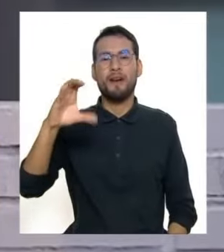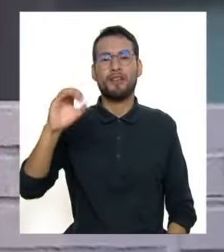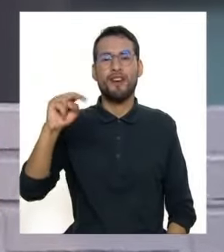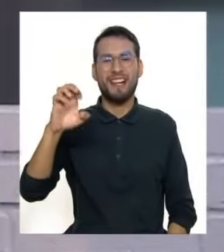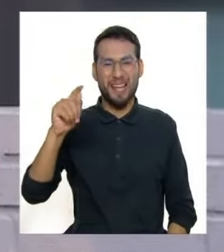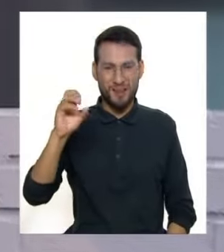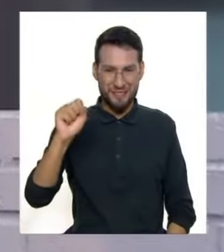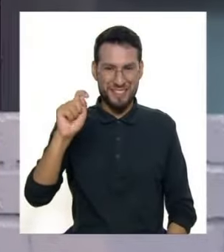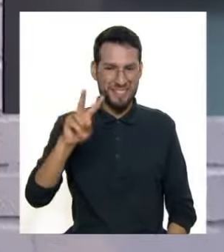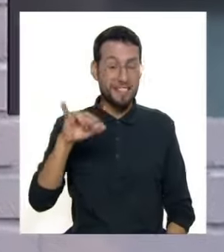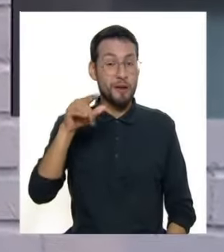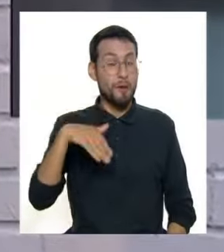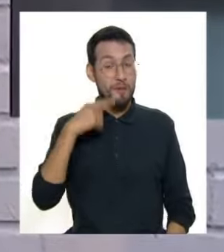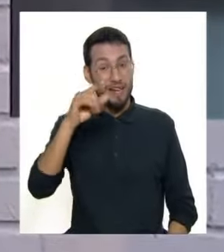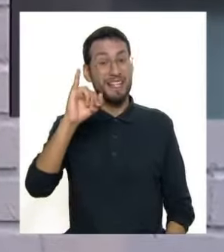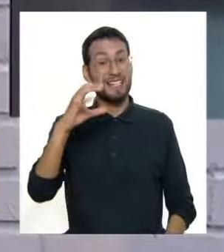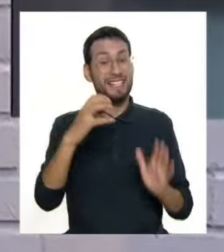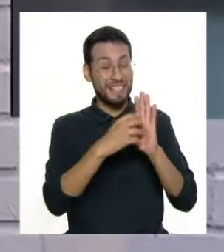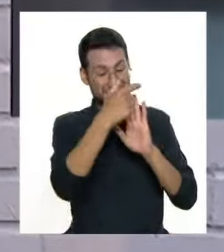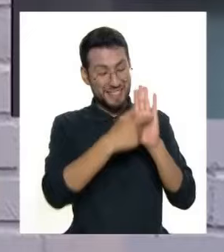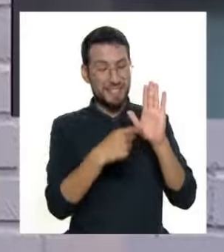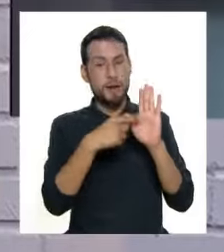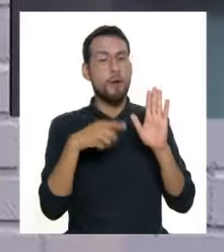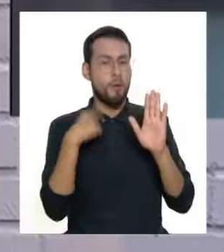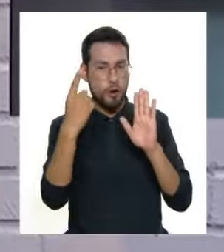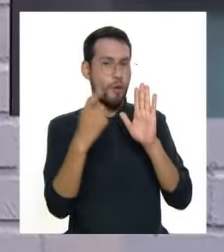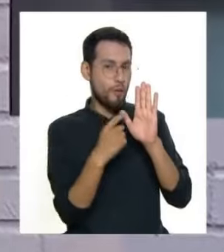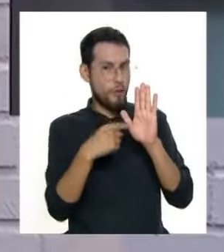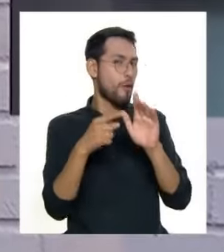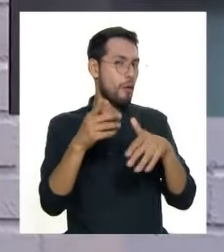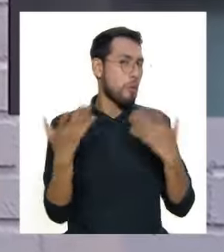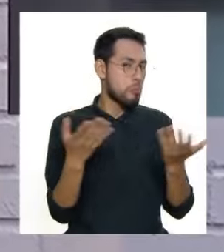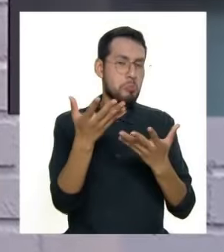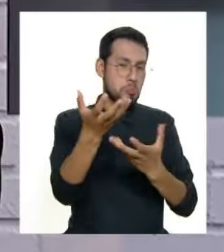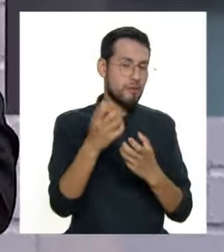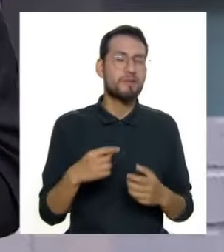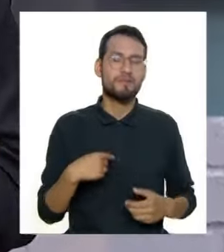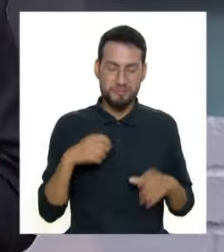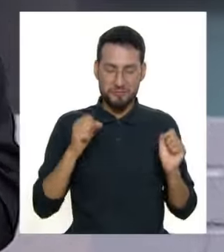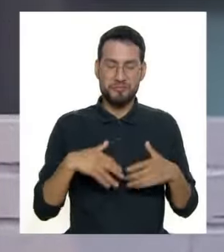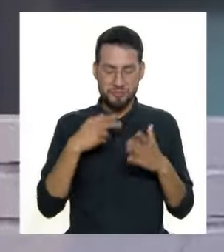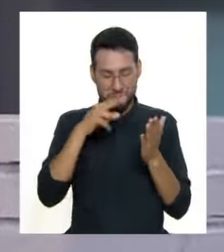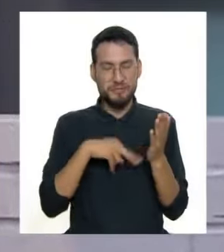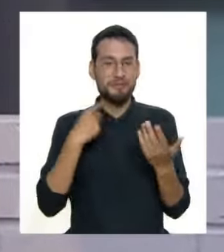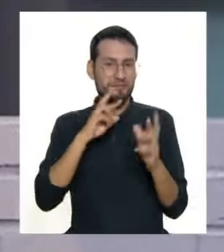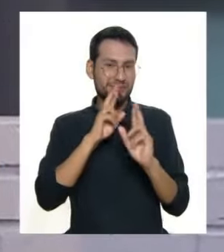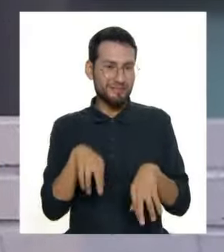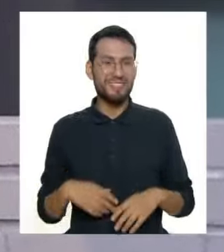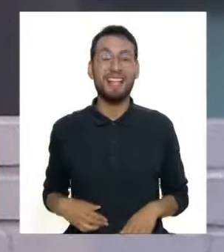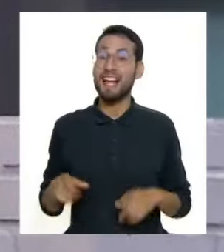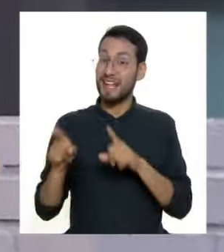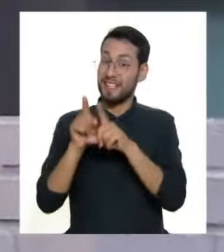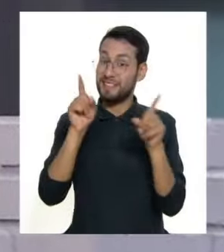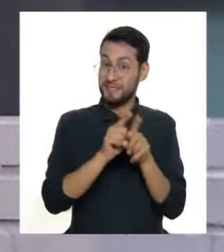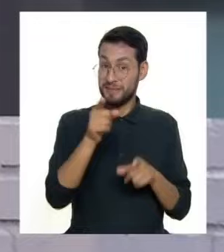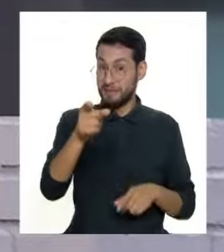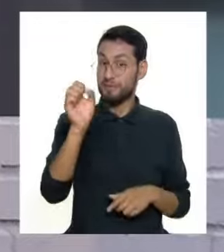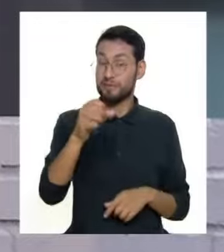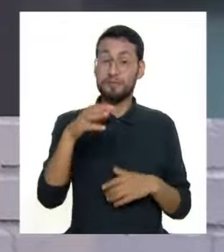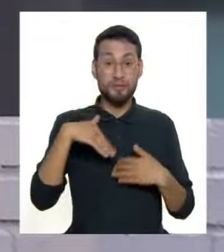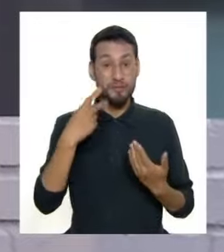a las historias de Instagram y nos puedes dejar la preguntita que tú quieras, que con mucho gusto la vamos a leer aquí en el programa. Y de hecho también, si nos